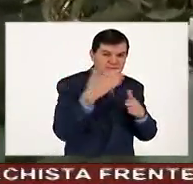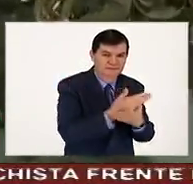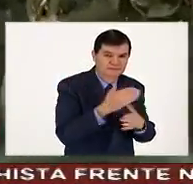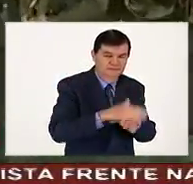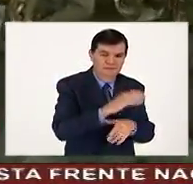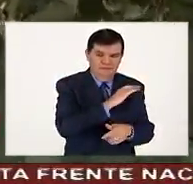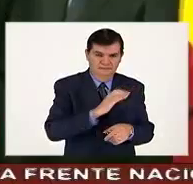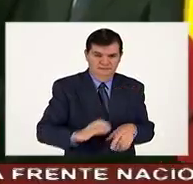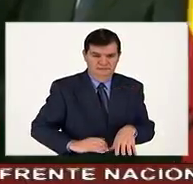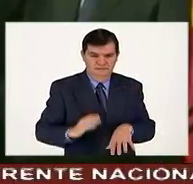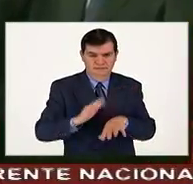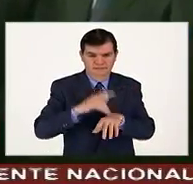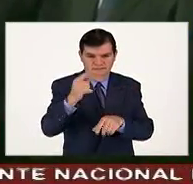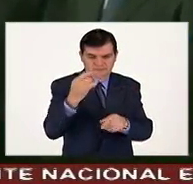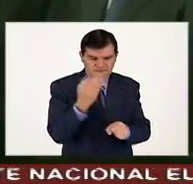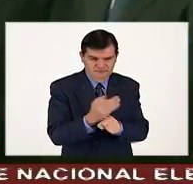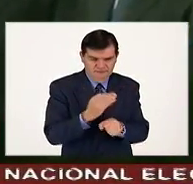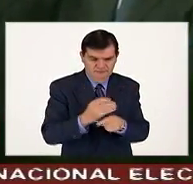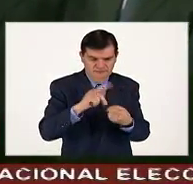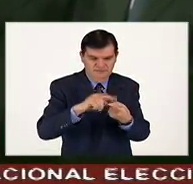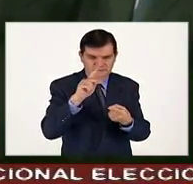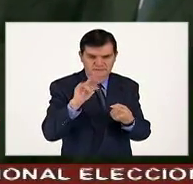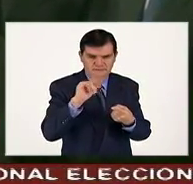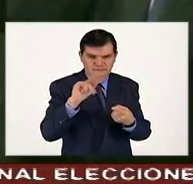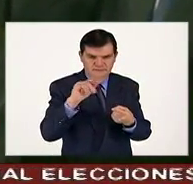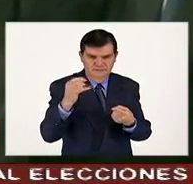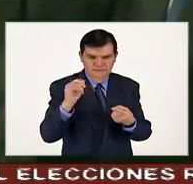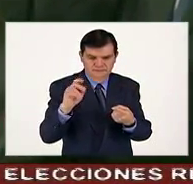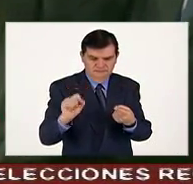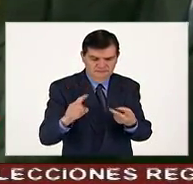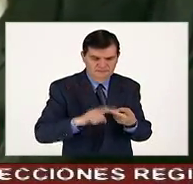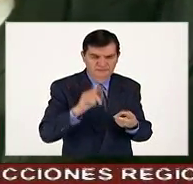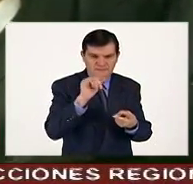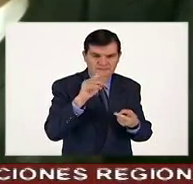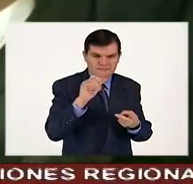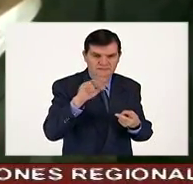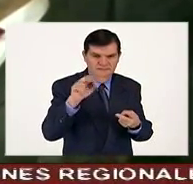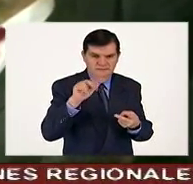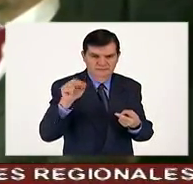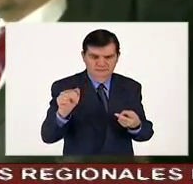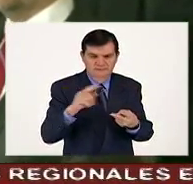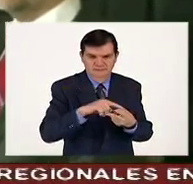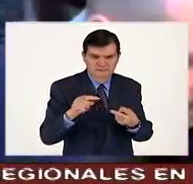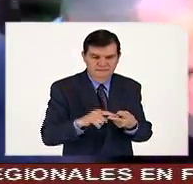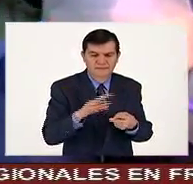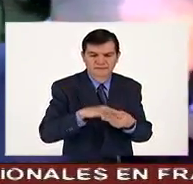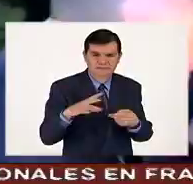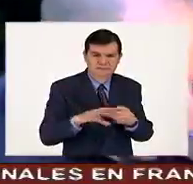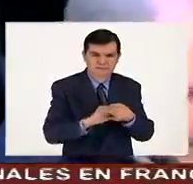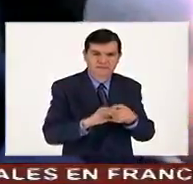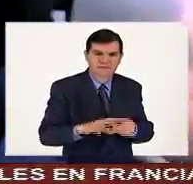los candidatos más mediáticos del momento, Pablo Iglesias de Podemos y Albert Rivera de Ciudadanos.